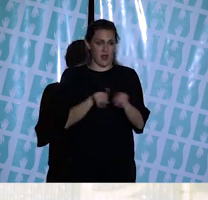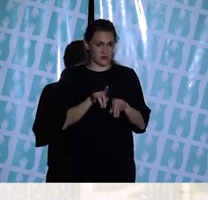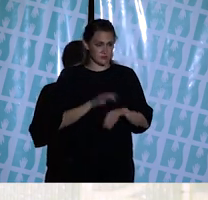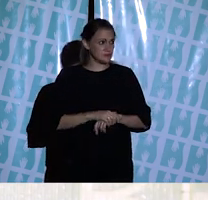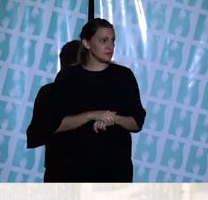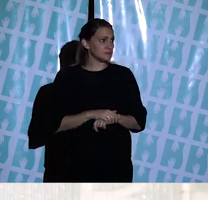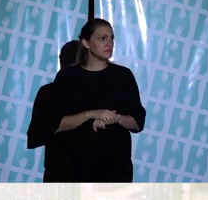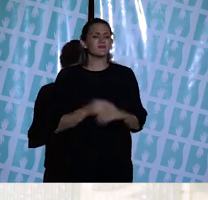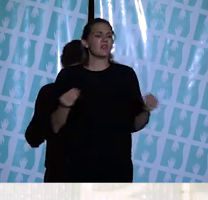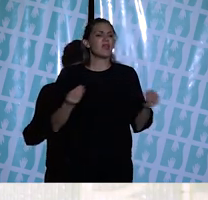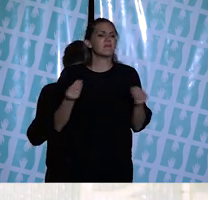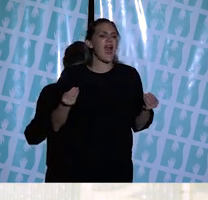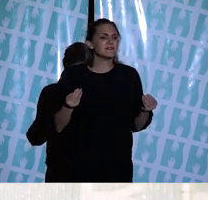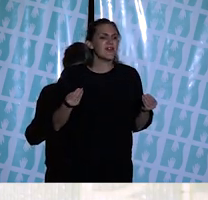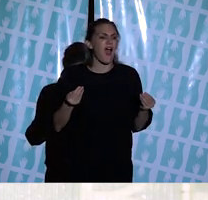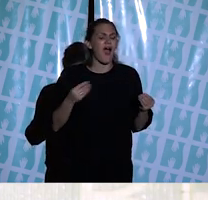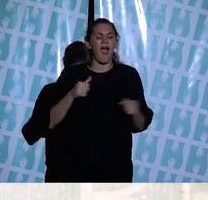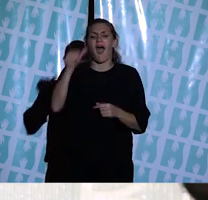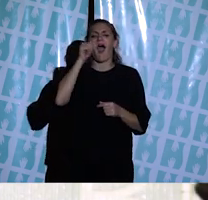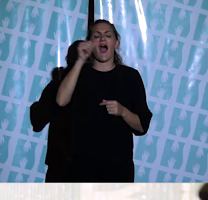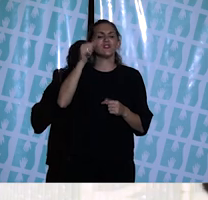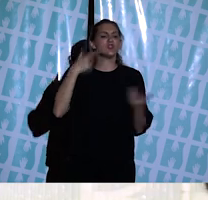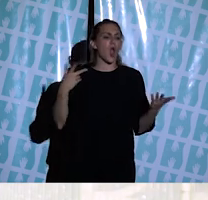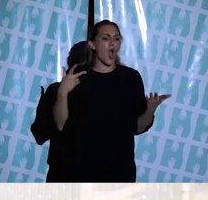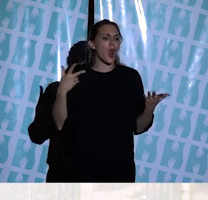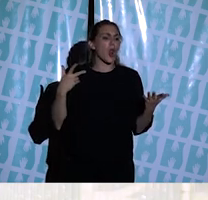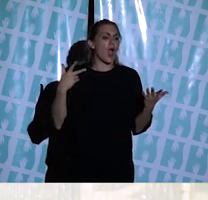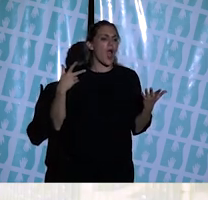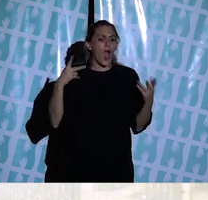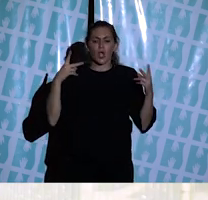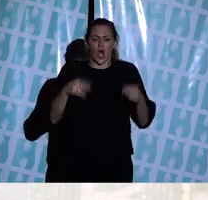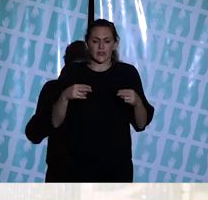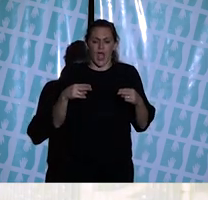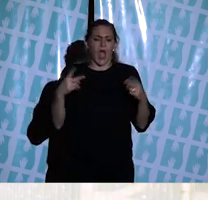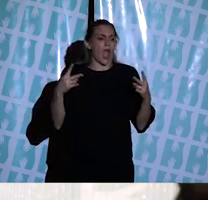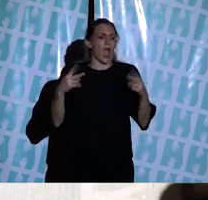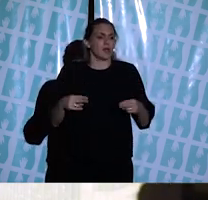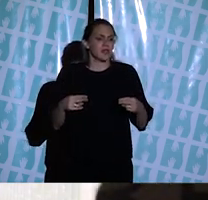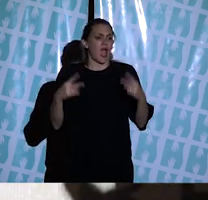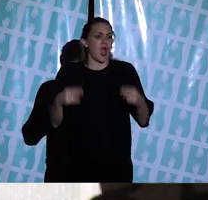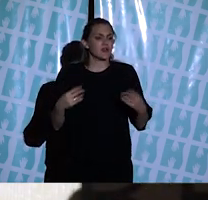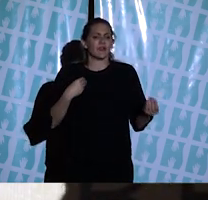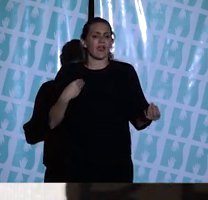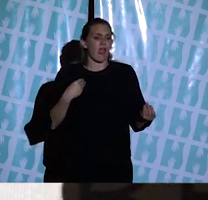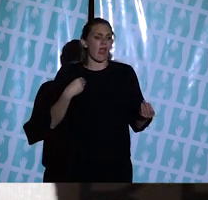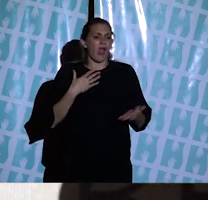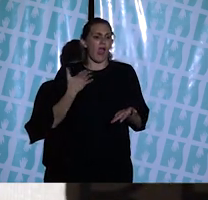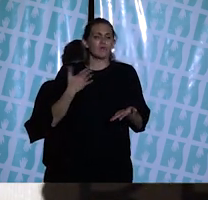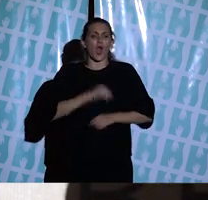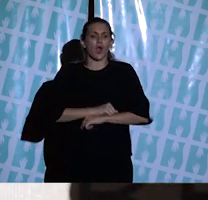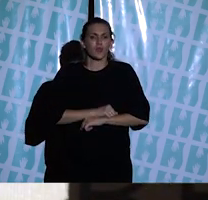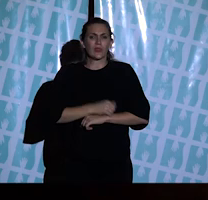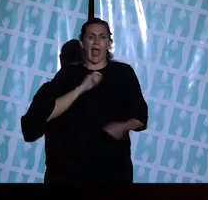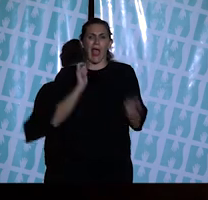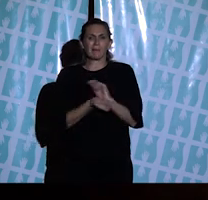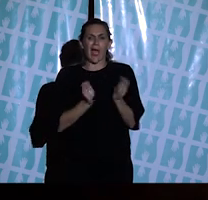va a inhibir aquellas funciones que son inhibitorias, de control. Y después va a ir actuando sobre otras